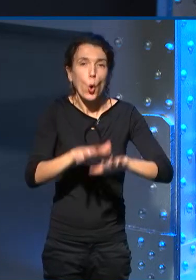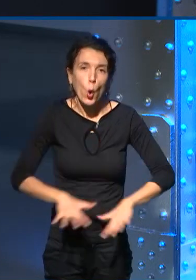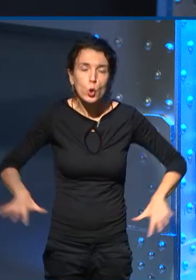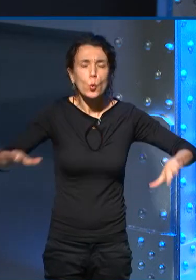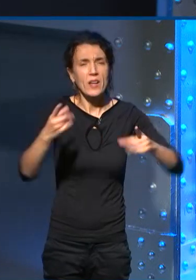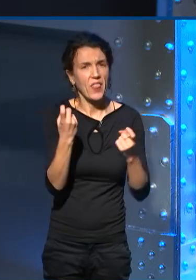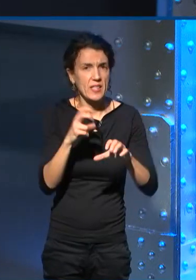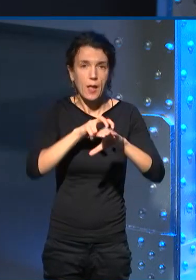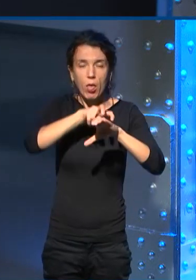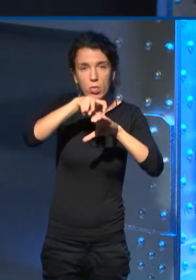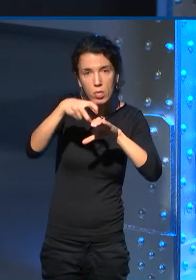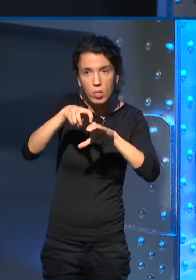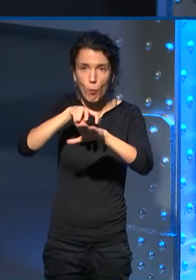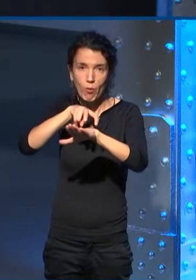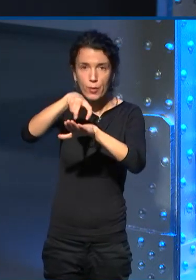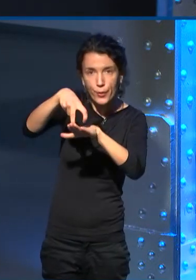muy despacito y con mucho cuidado.